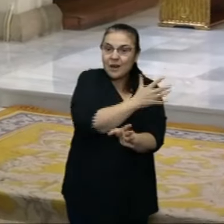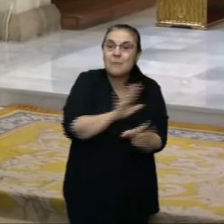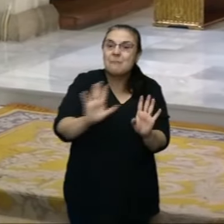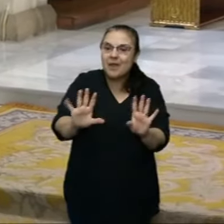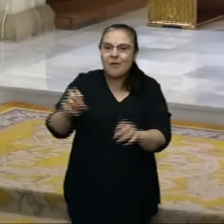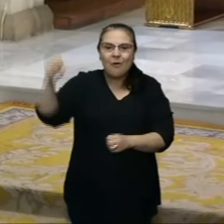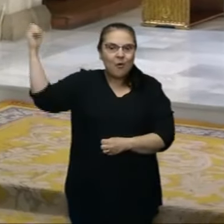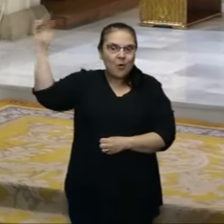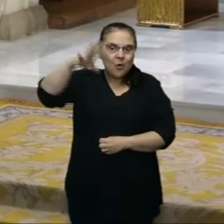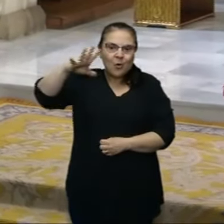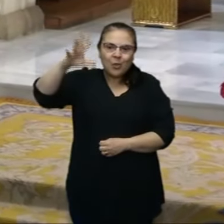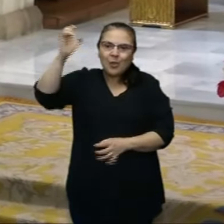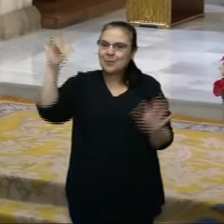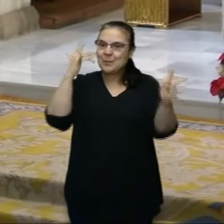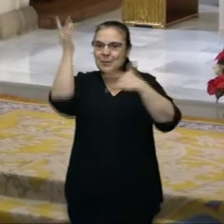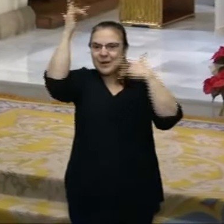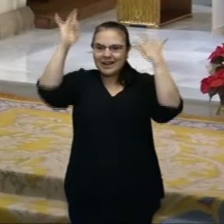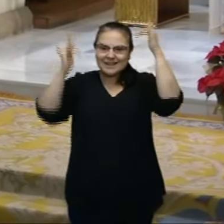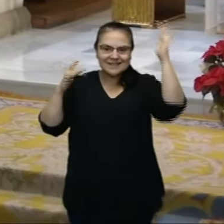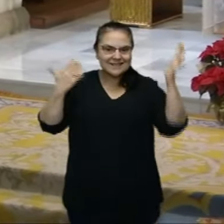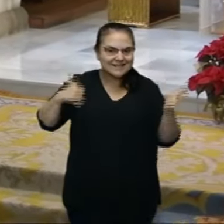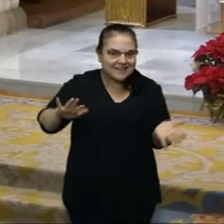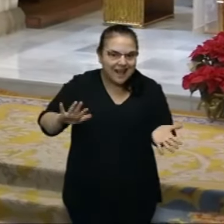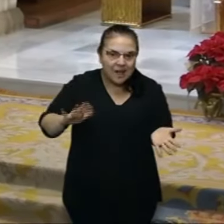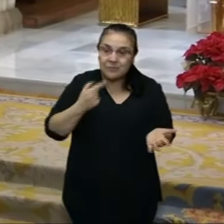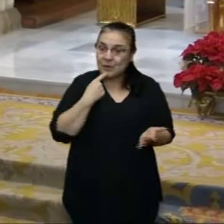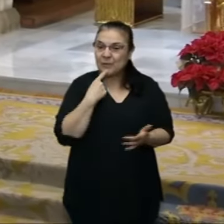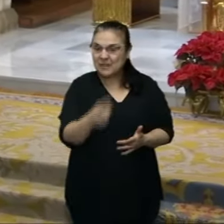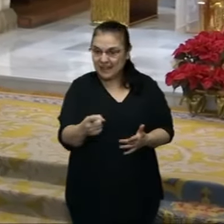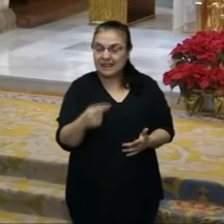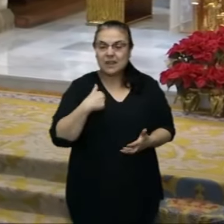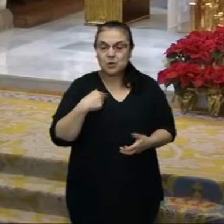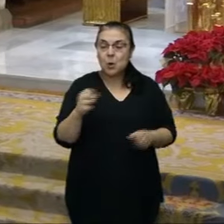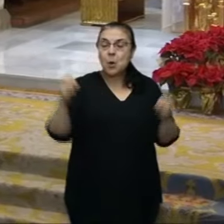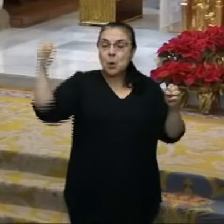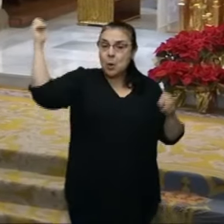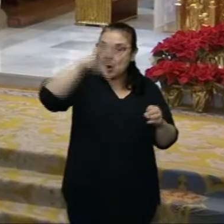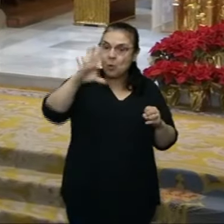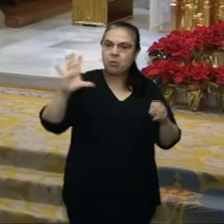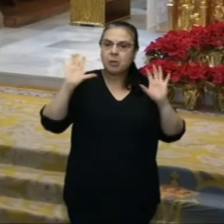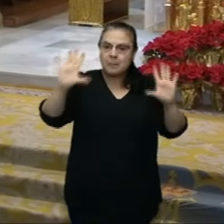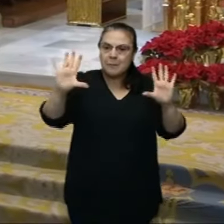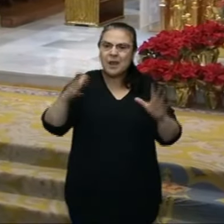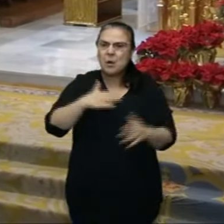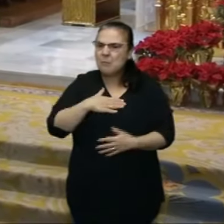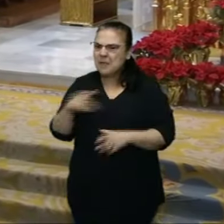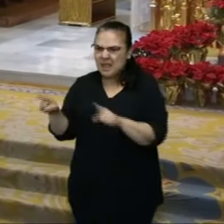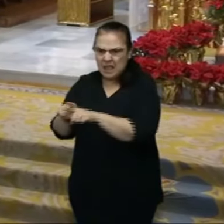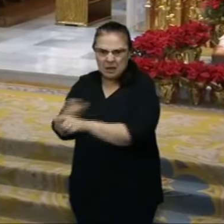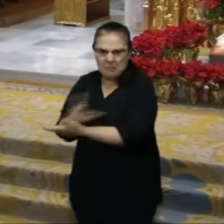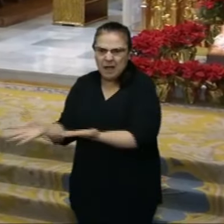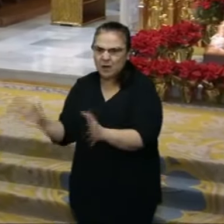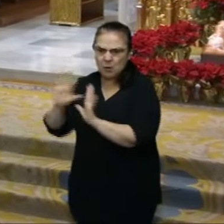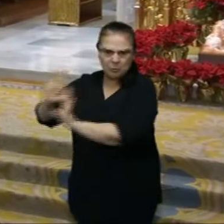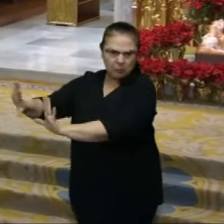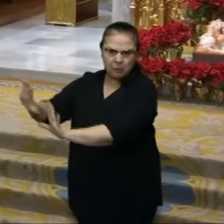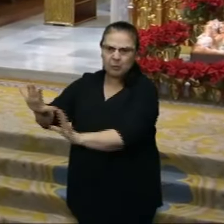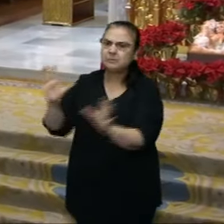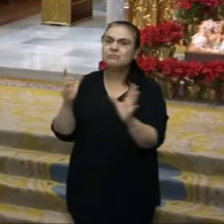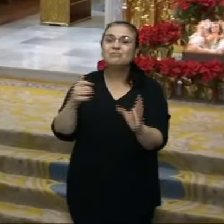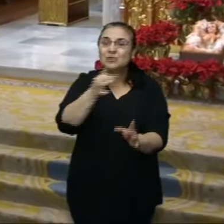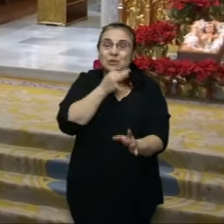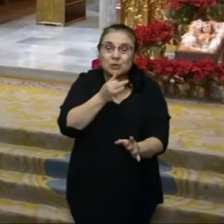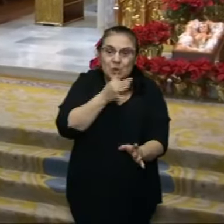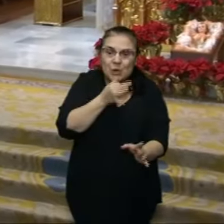verdadera brilla ya. Quien dice que está en la luz y aborrece a su hermano está aún en las tinieblas.